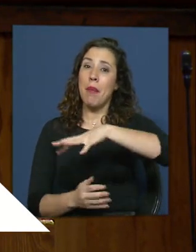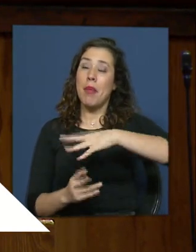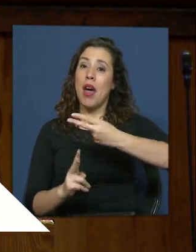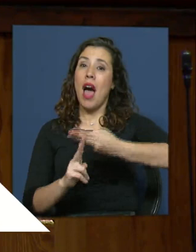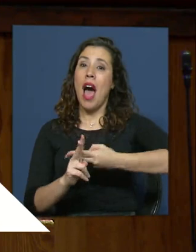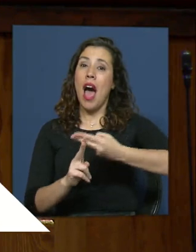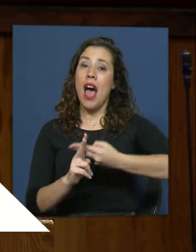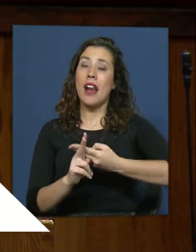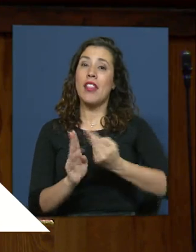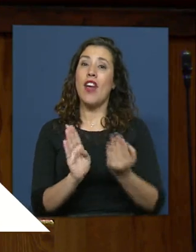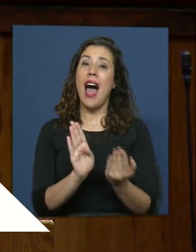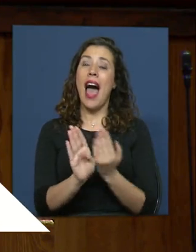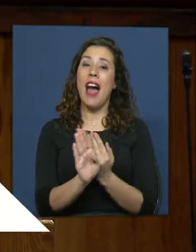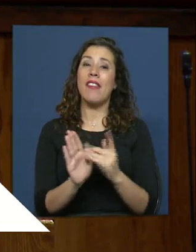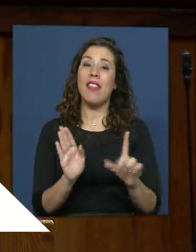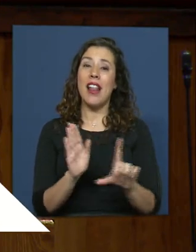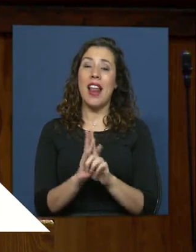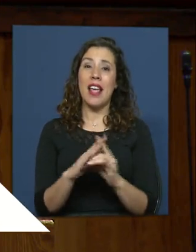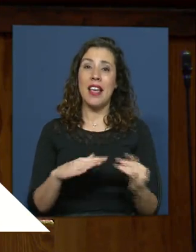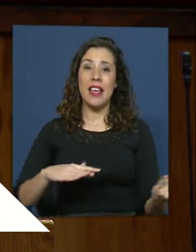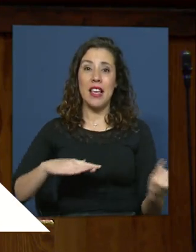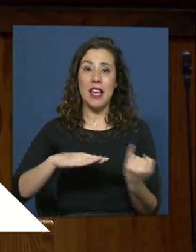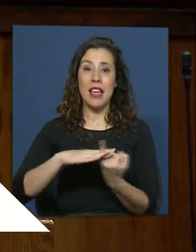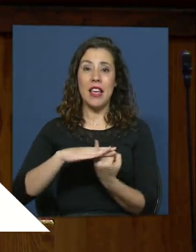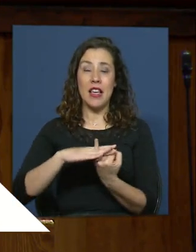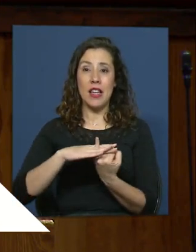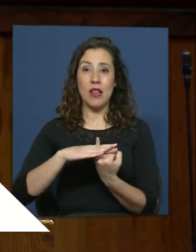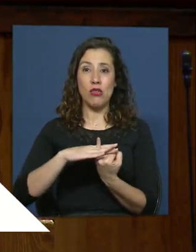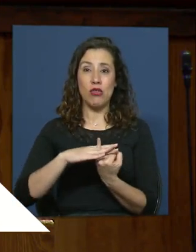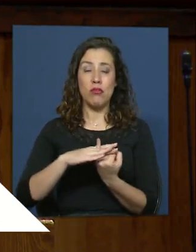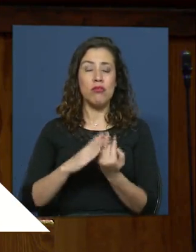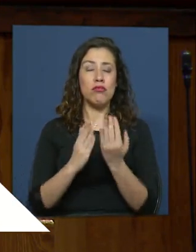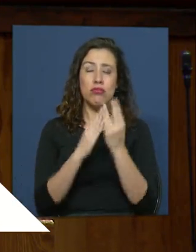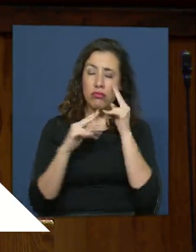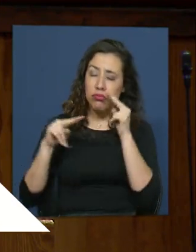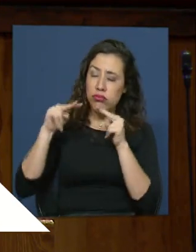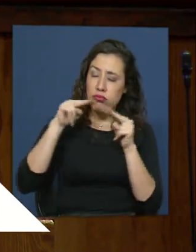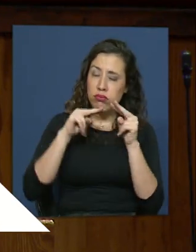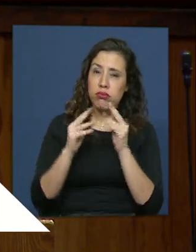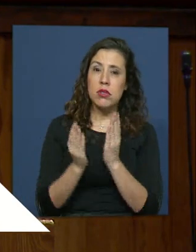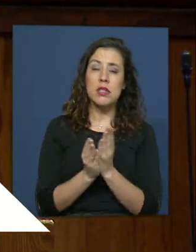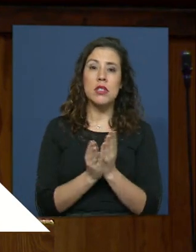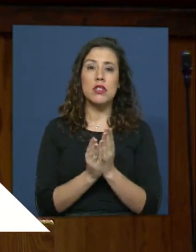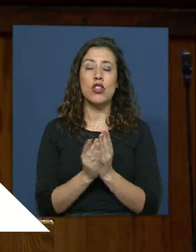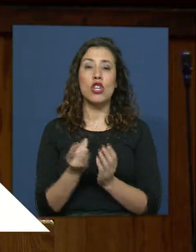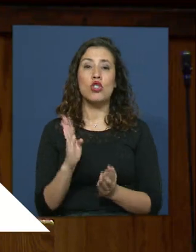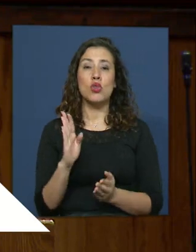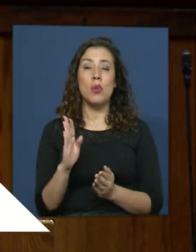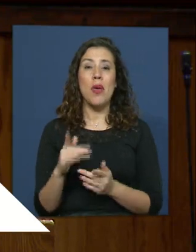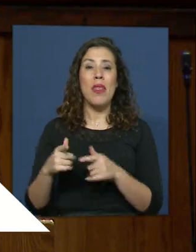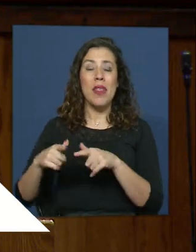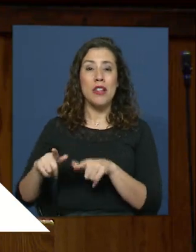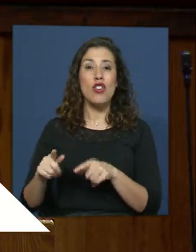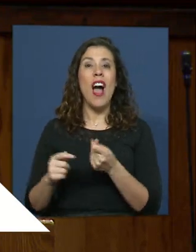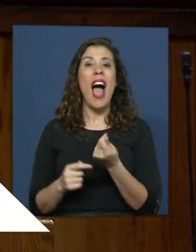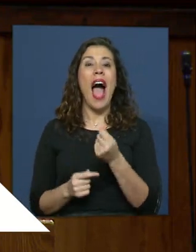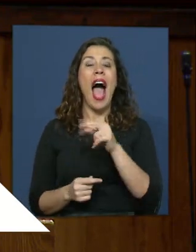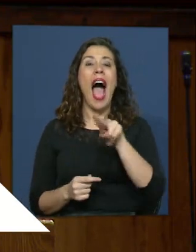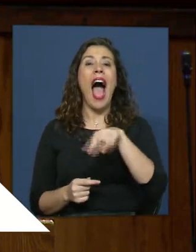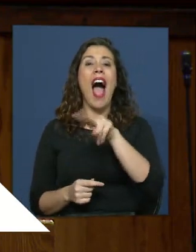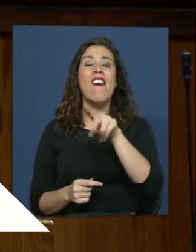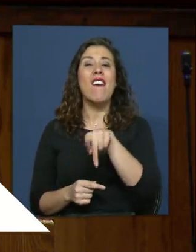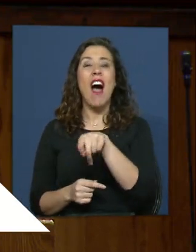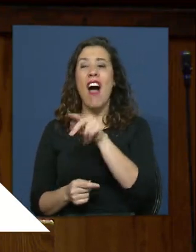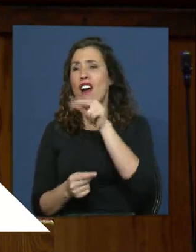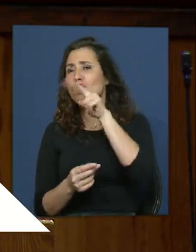arriendos previos a la ley de inclusión. Un estudio realizado por la Subdirección de Avalúos del